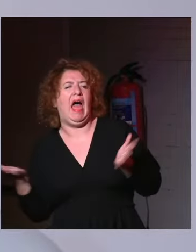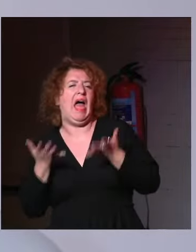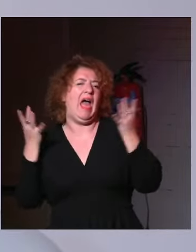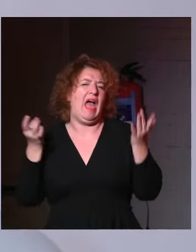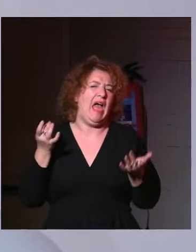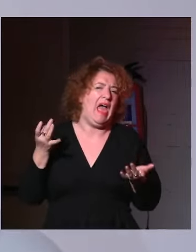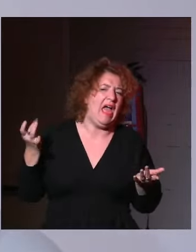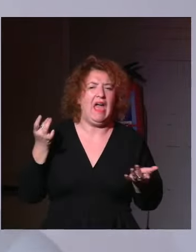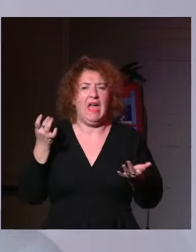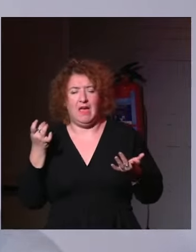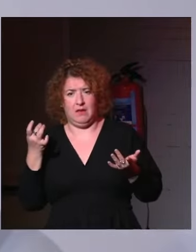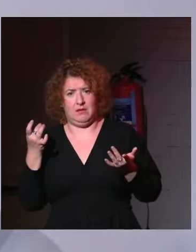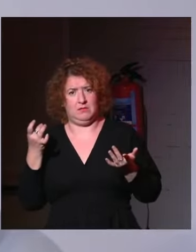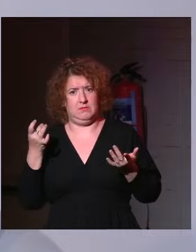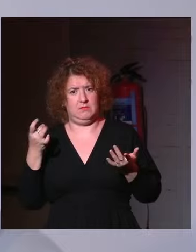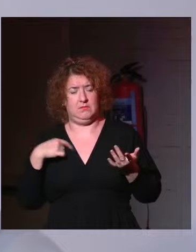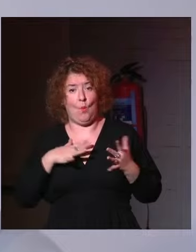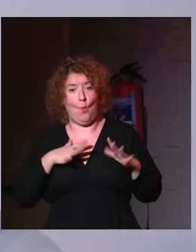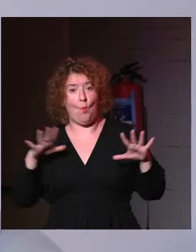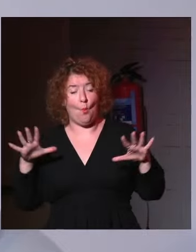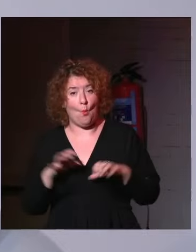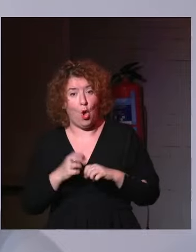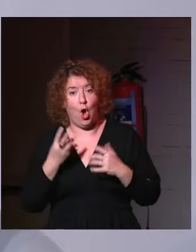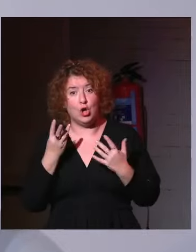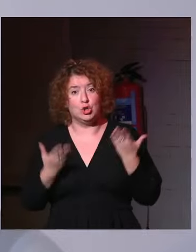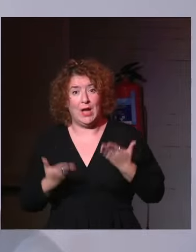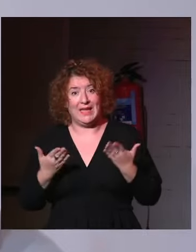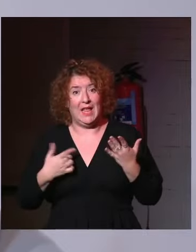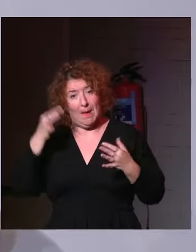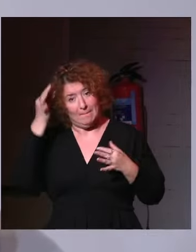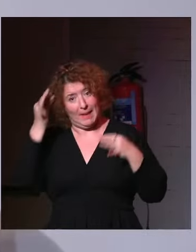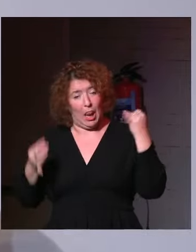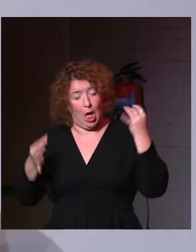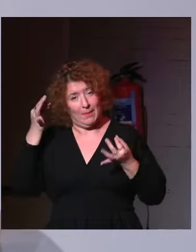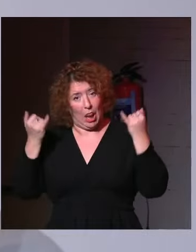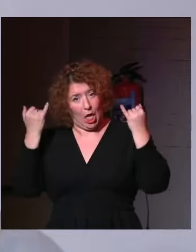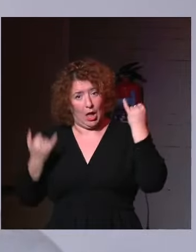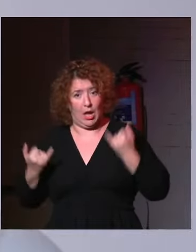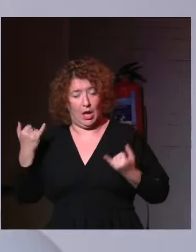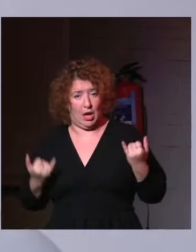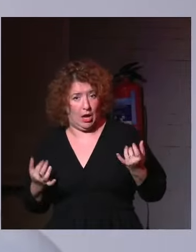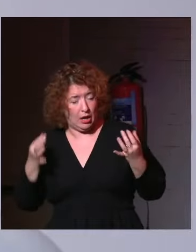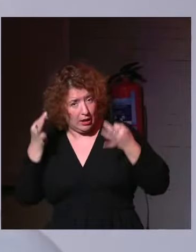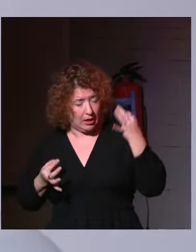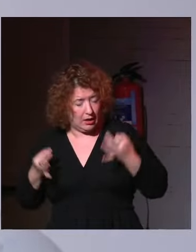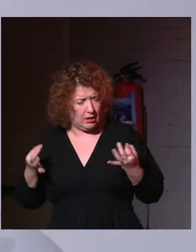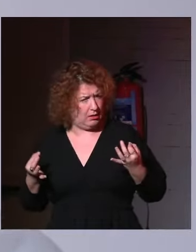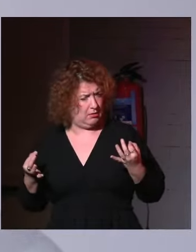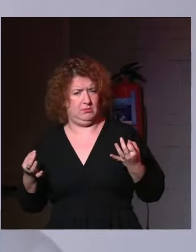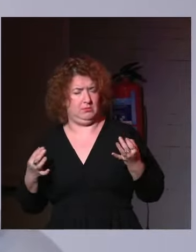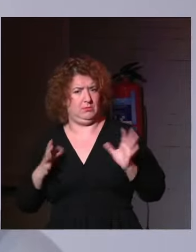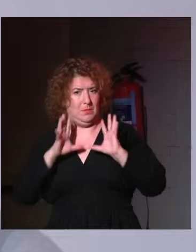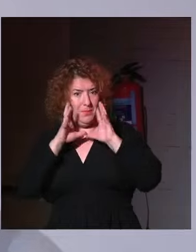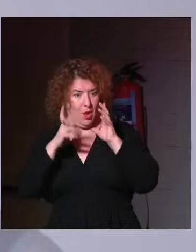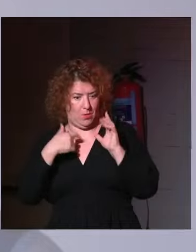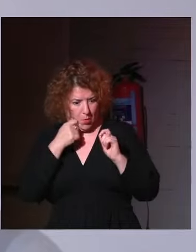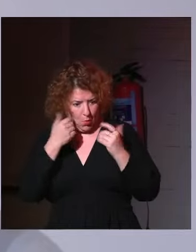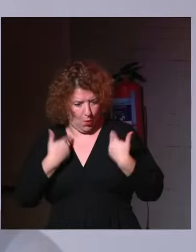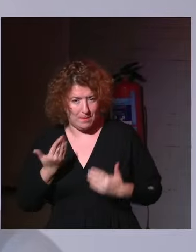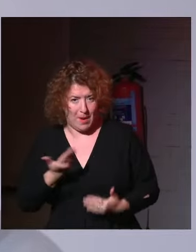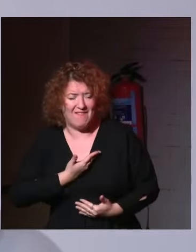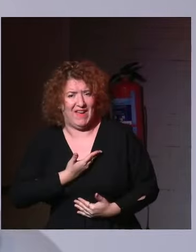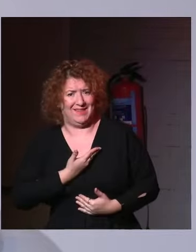Esto no es nada yo me bajé 8 kg y se me cayó el pelo Entonces cómo que esto no me está Cómo que esto no es una violencia que me está afectando mi cuerpo